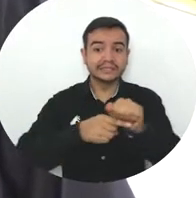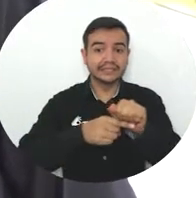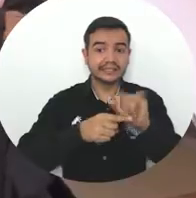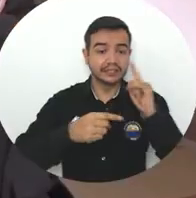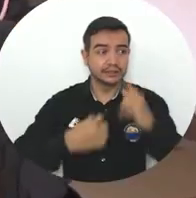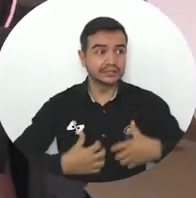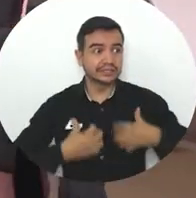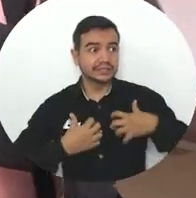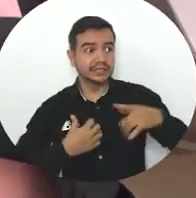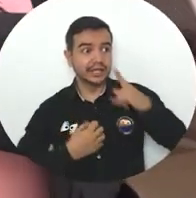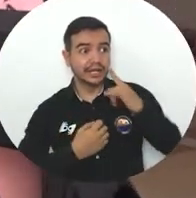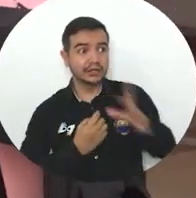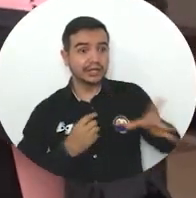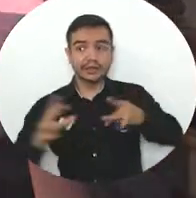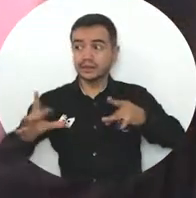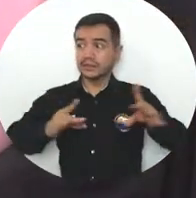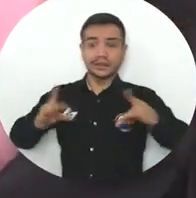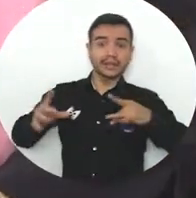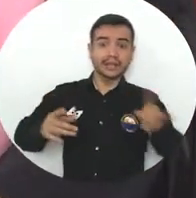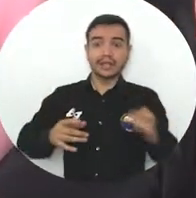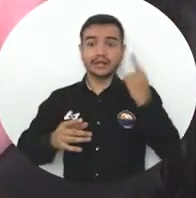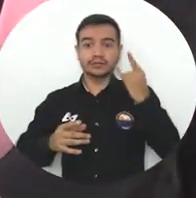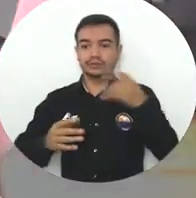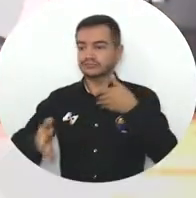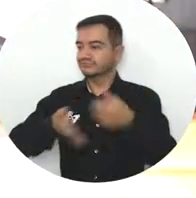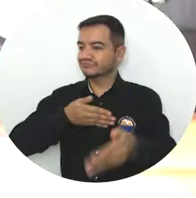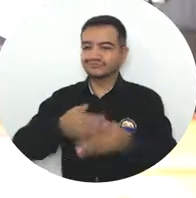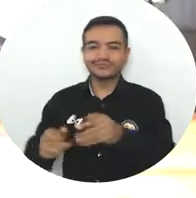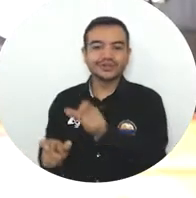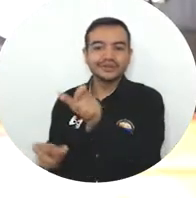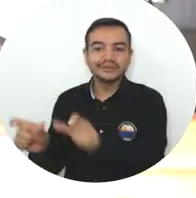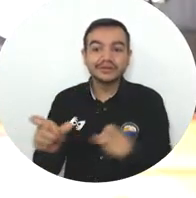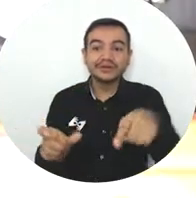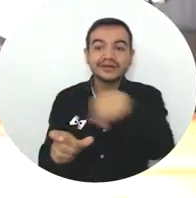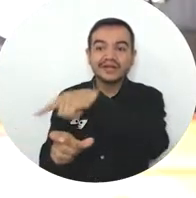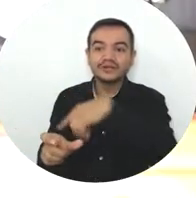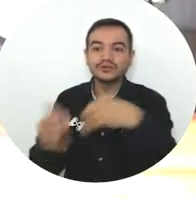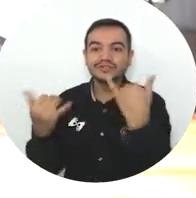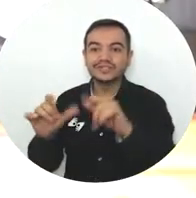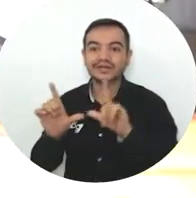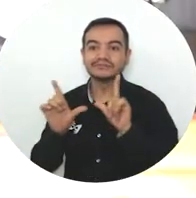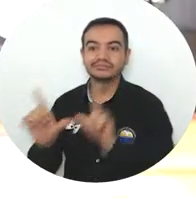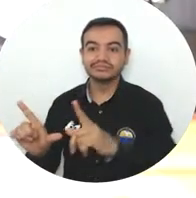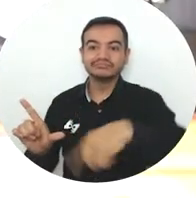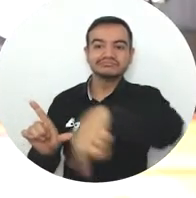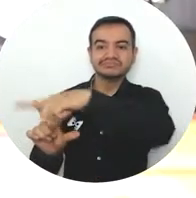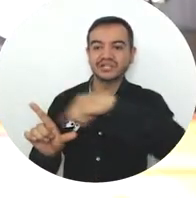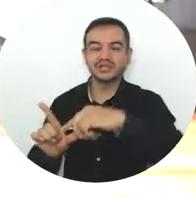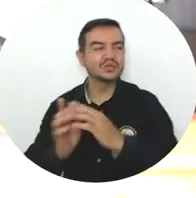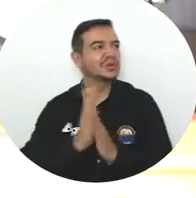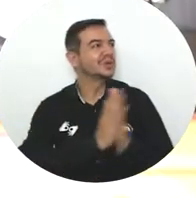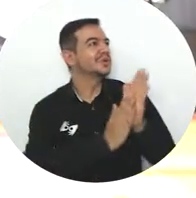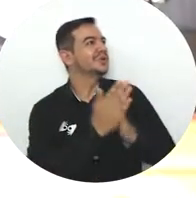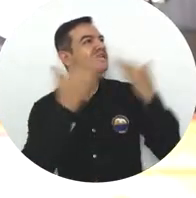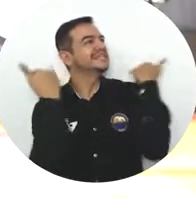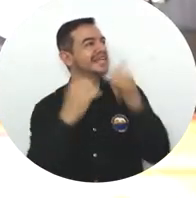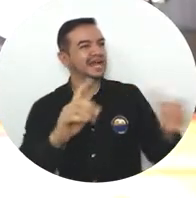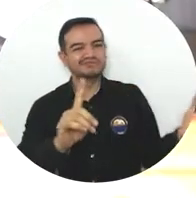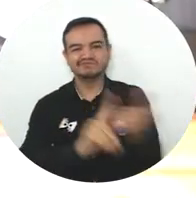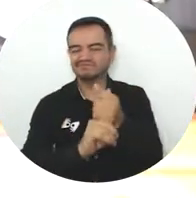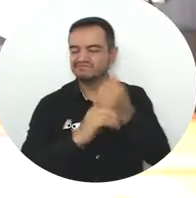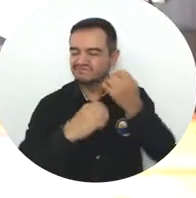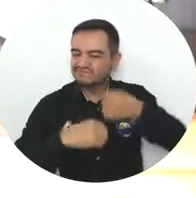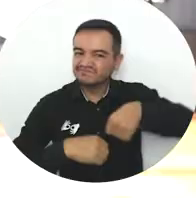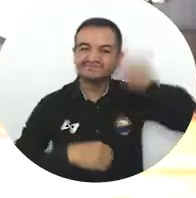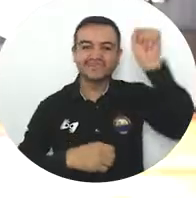contaminarse, pero que hoy nuestros estudiantes ya graduados pueden decir lo logramos. Logramos aprender a pesar